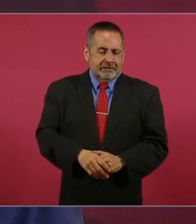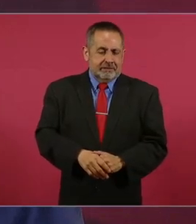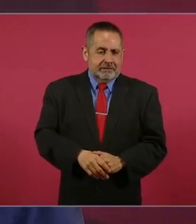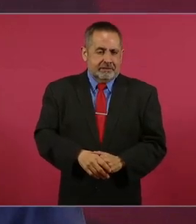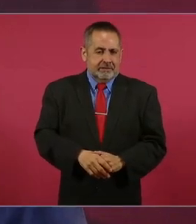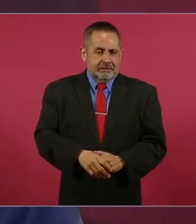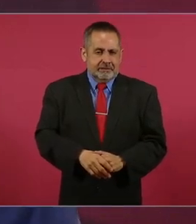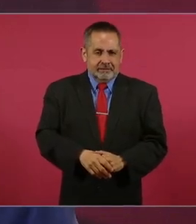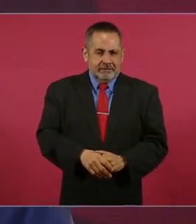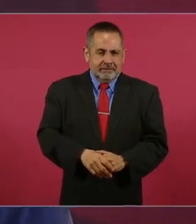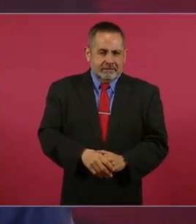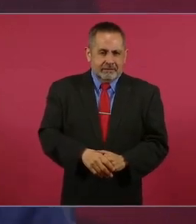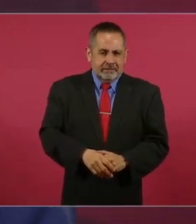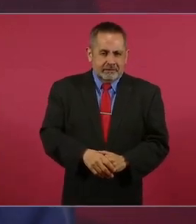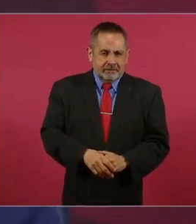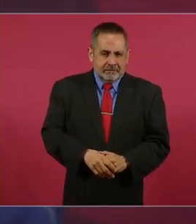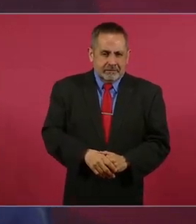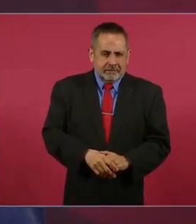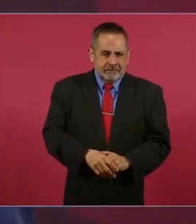Se dan